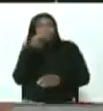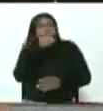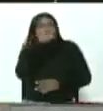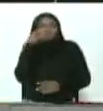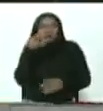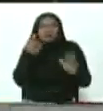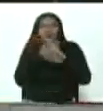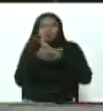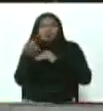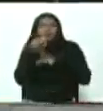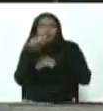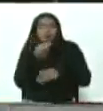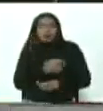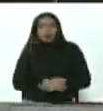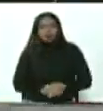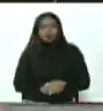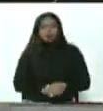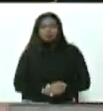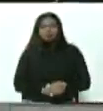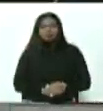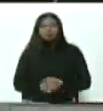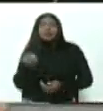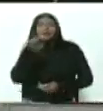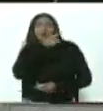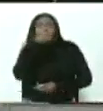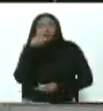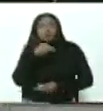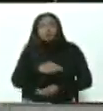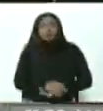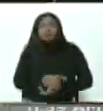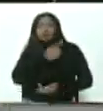usted? ¿Qué va a buscar usted?